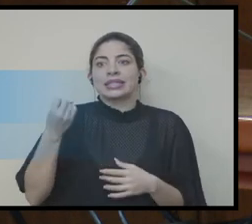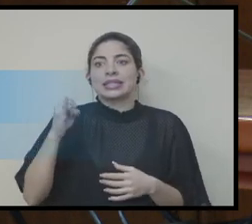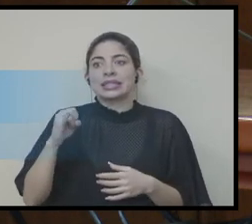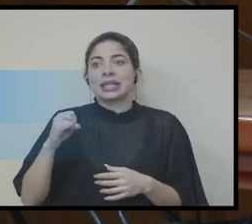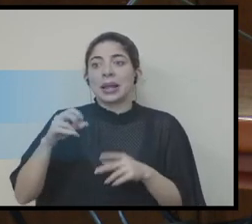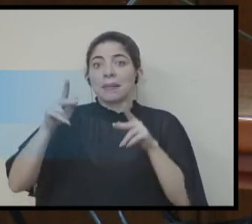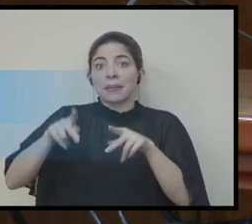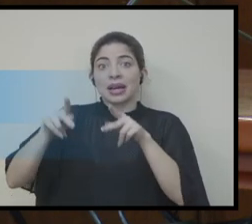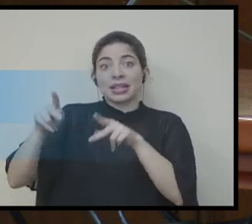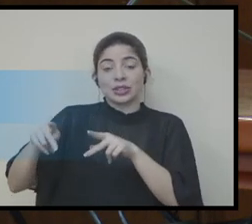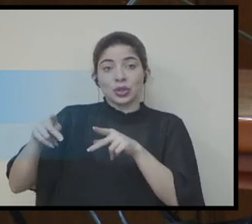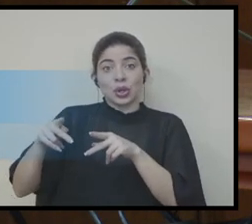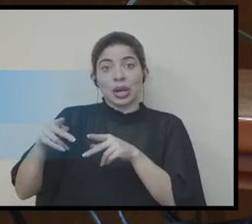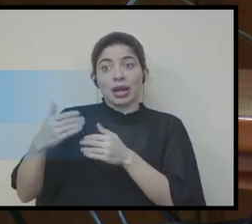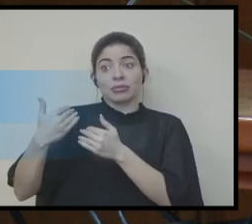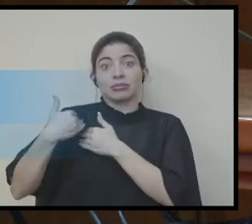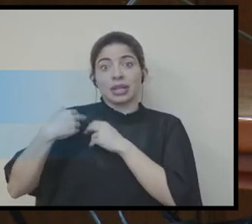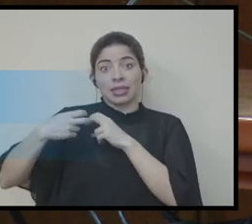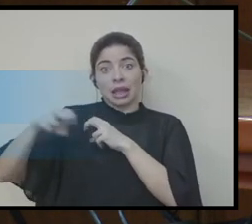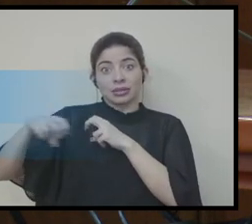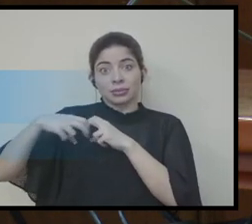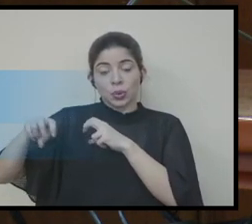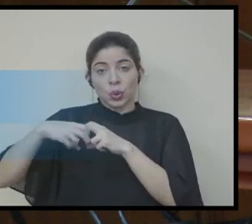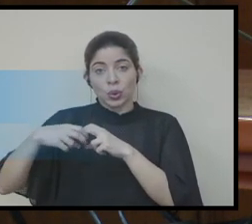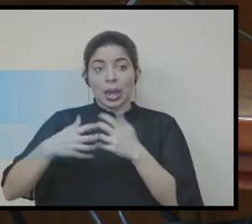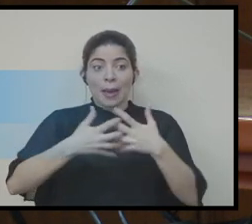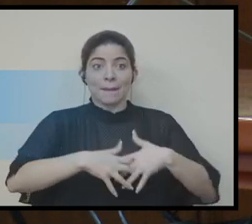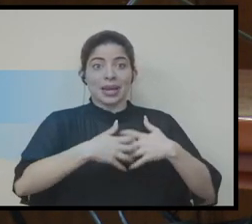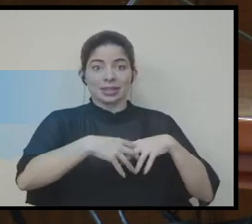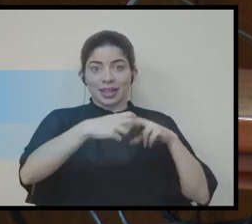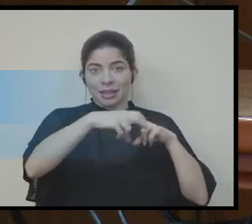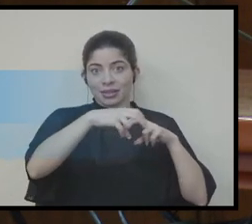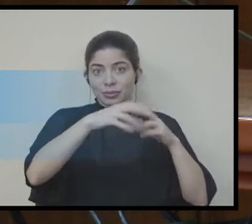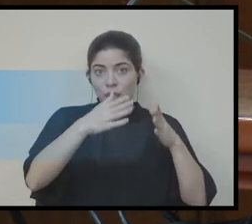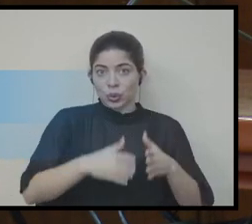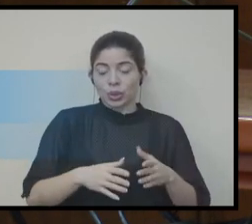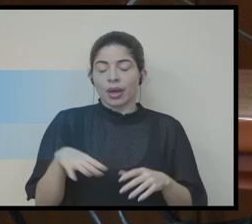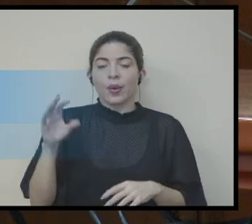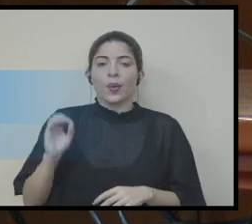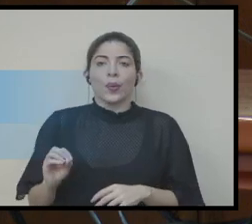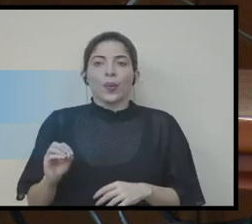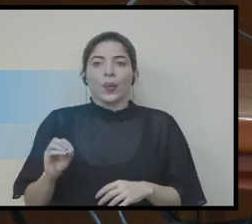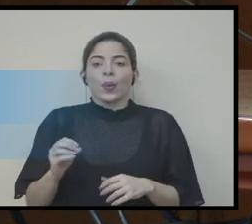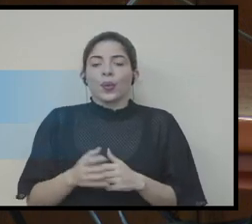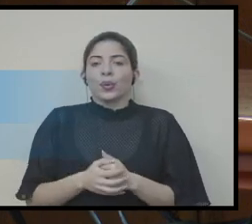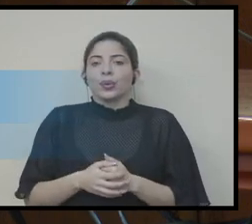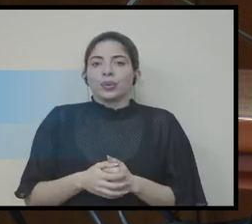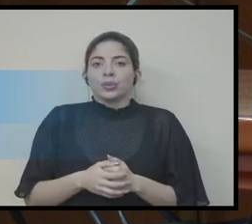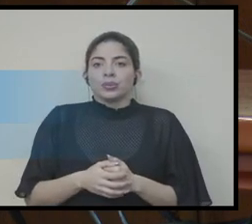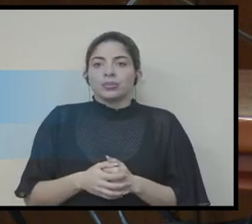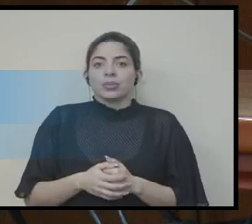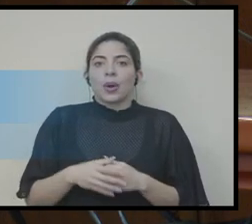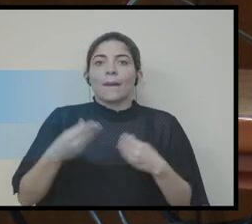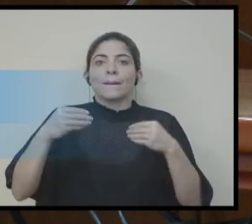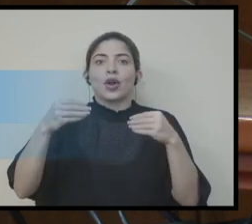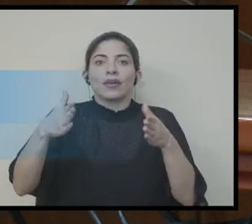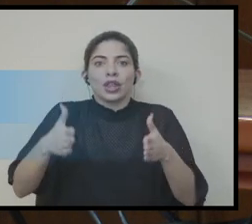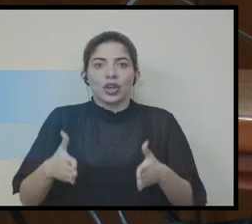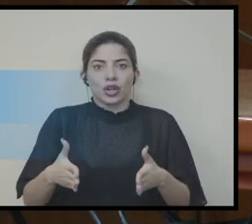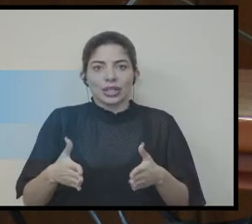sea con aquellas personas que hacen la parte de transporte, las empresas que hacen transporte, sea con los